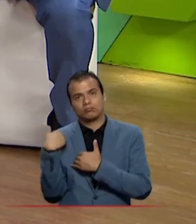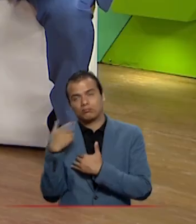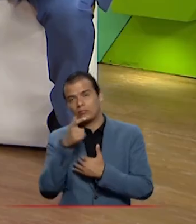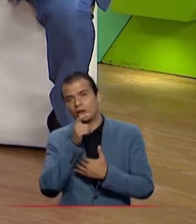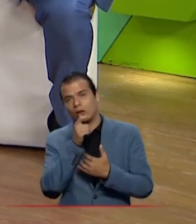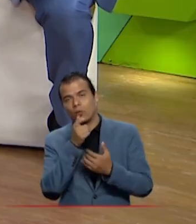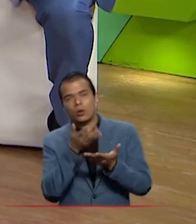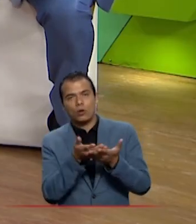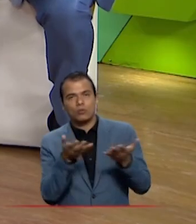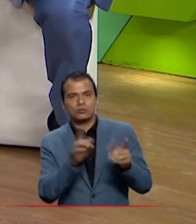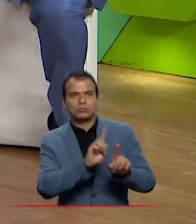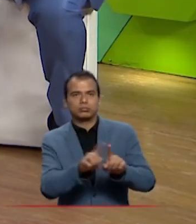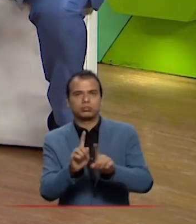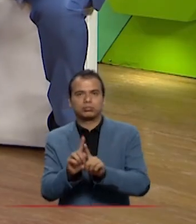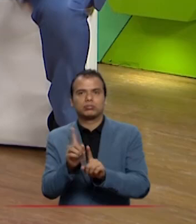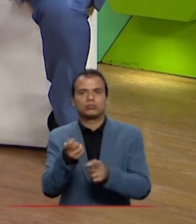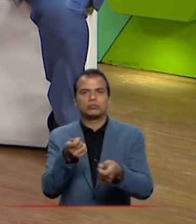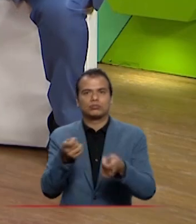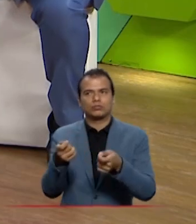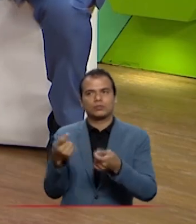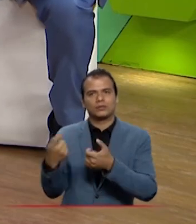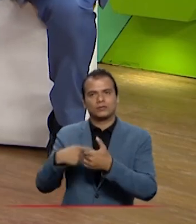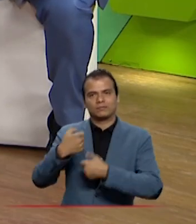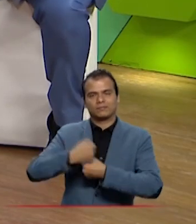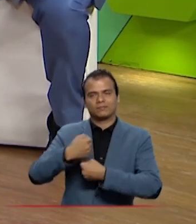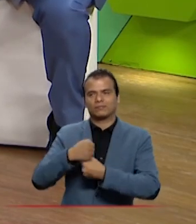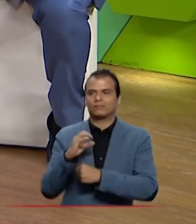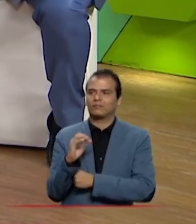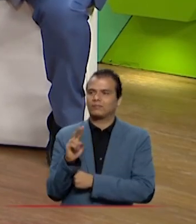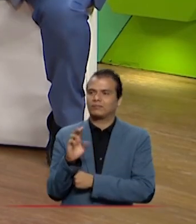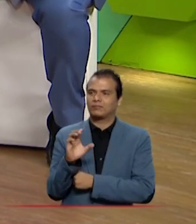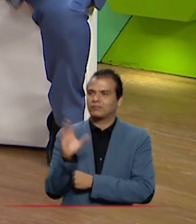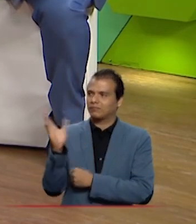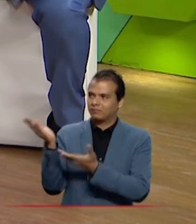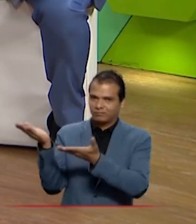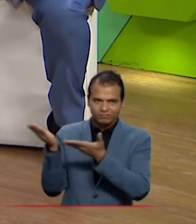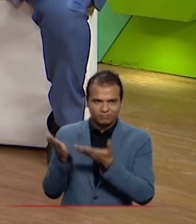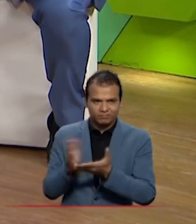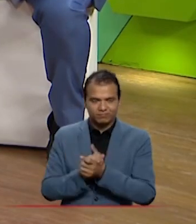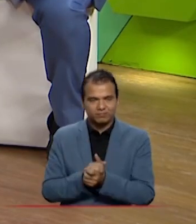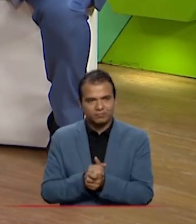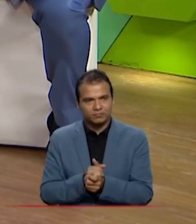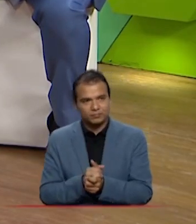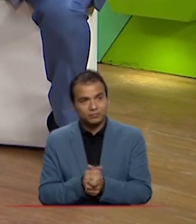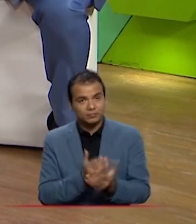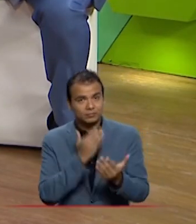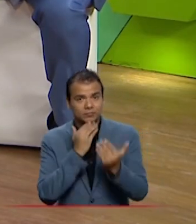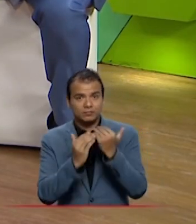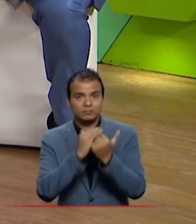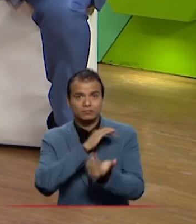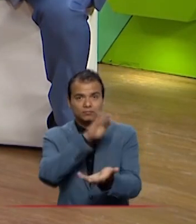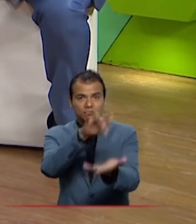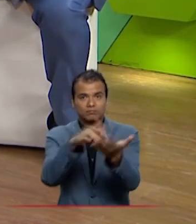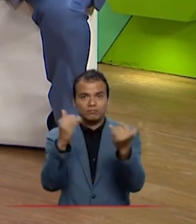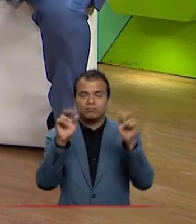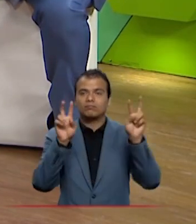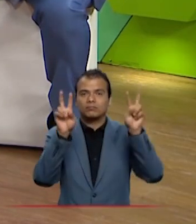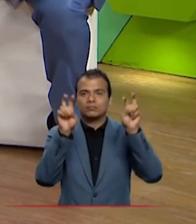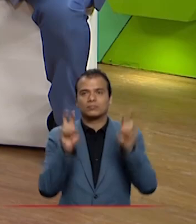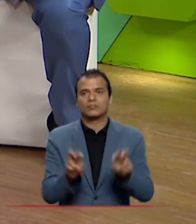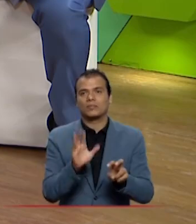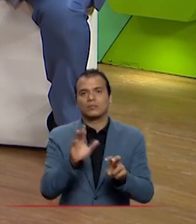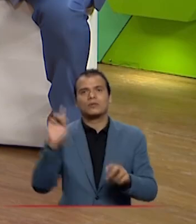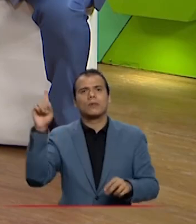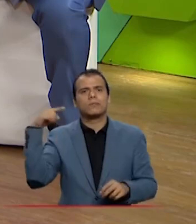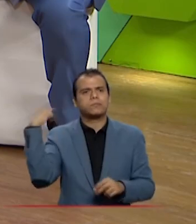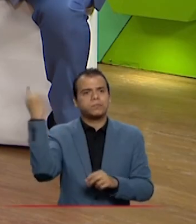Óscar bienvenido Qué bueno tenerlo aquí en el informativo Wilson Muchas gracias por la invitación a hablar de esos temas que por ahora